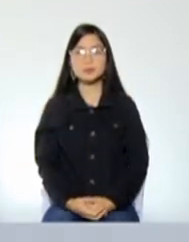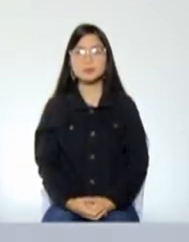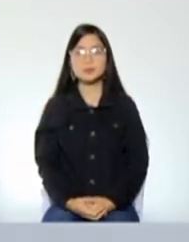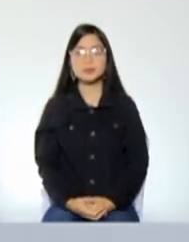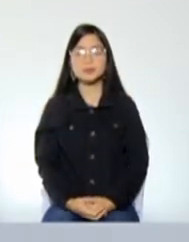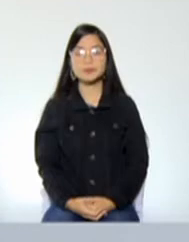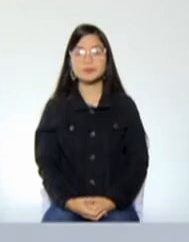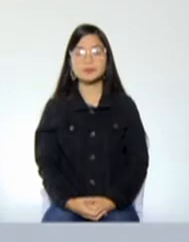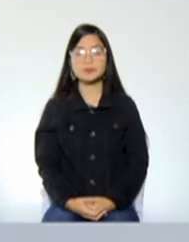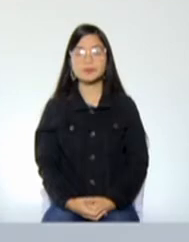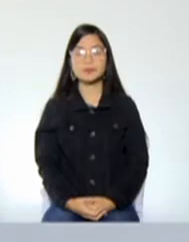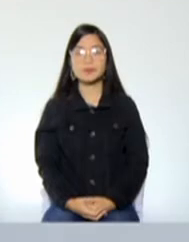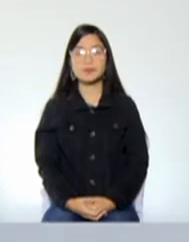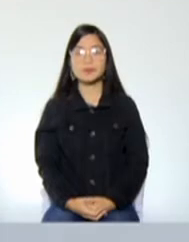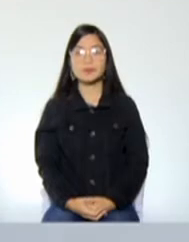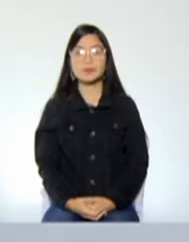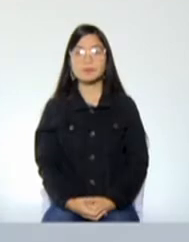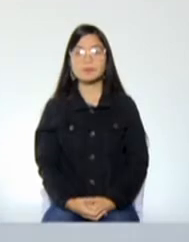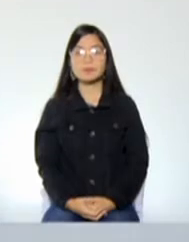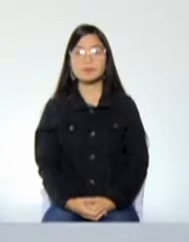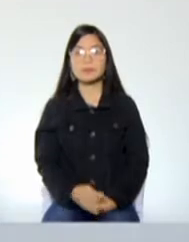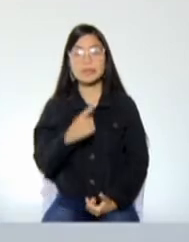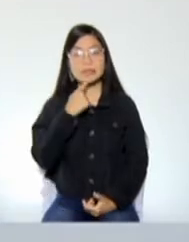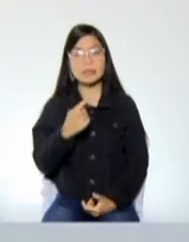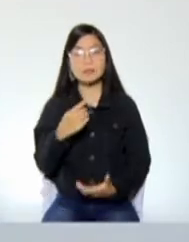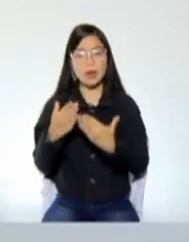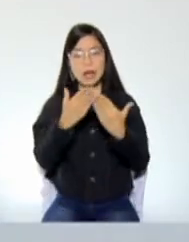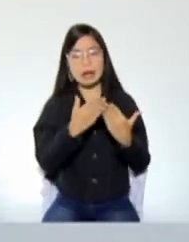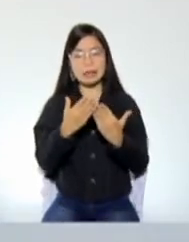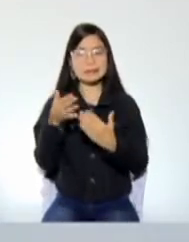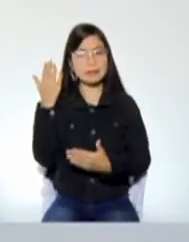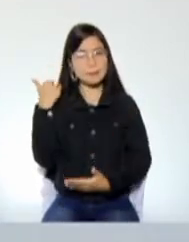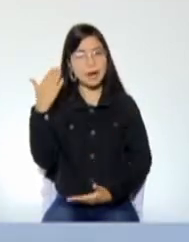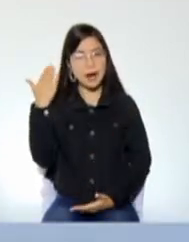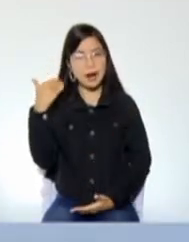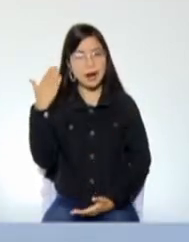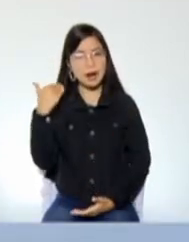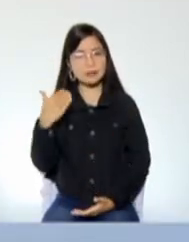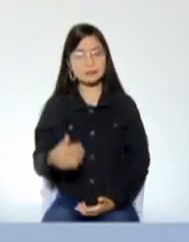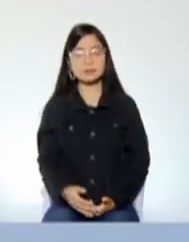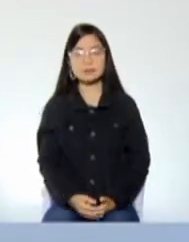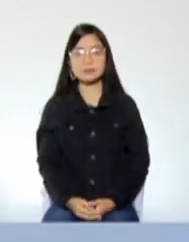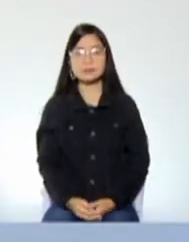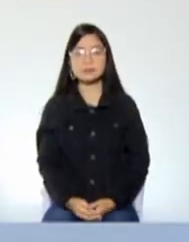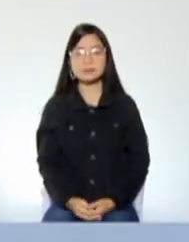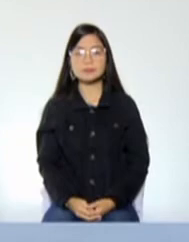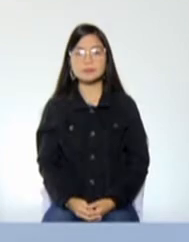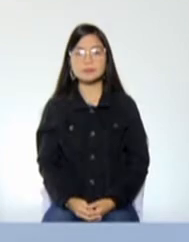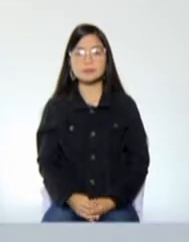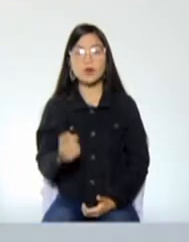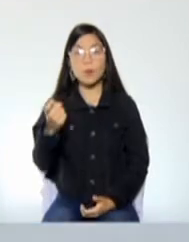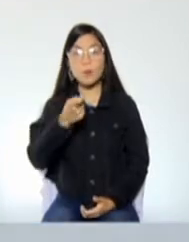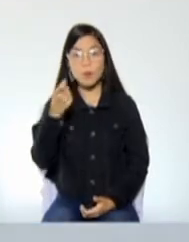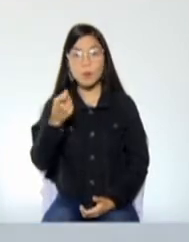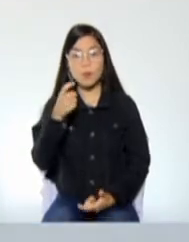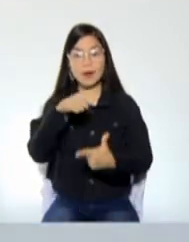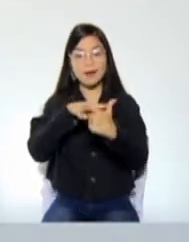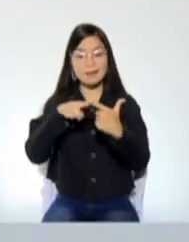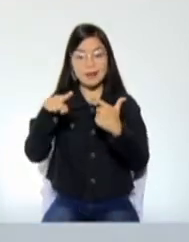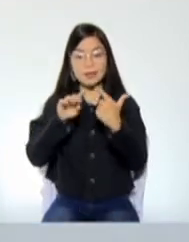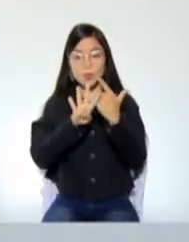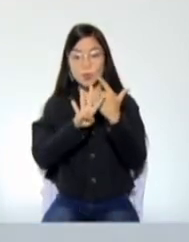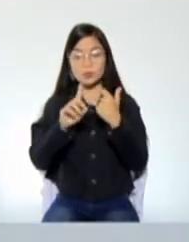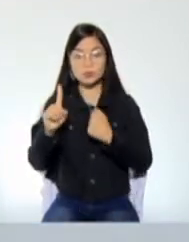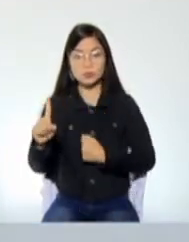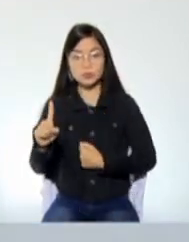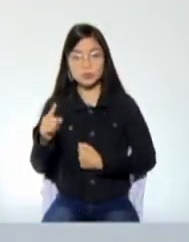dijimos en las clases pasadas, al buscar la raíz de 41, nos